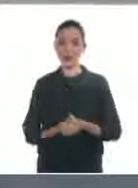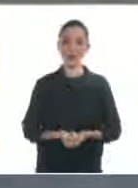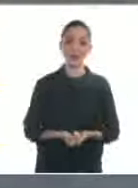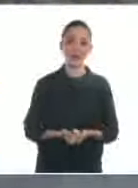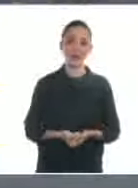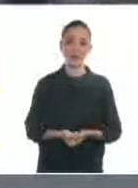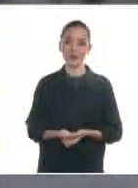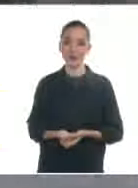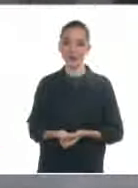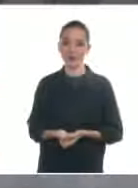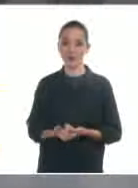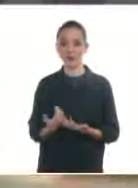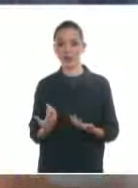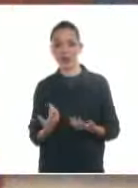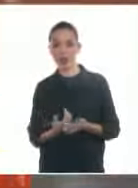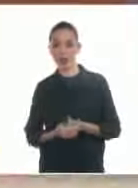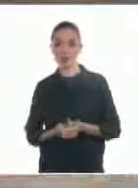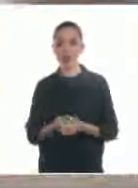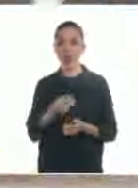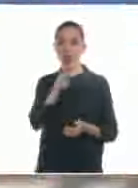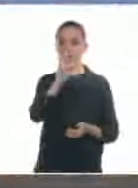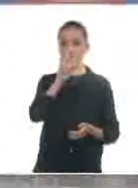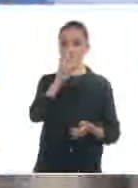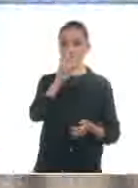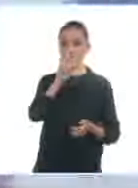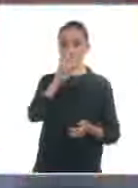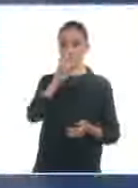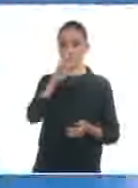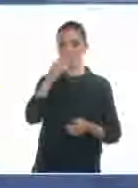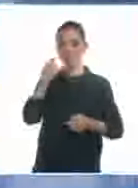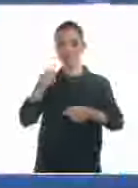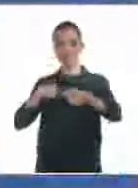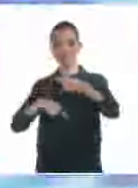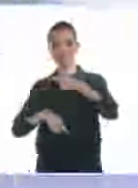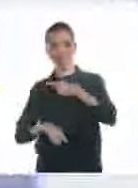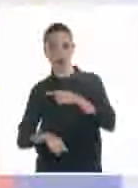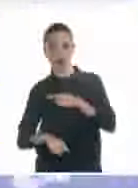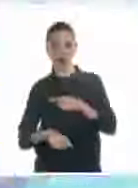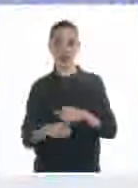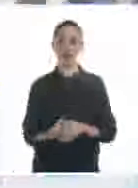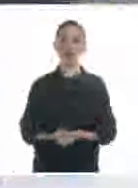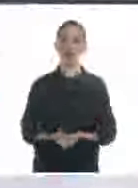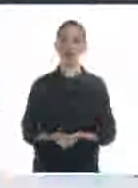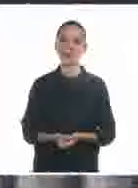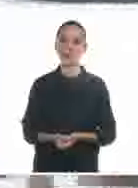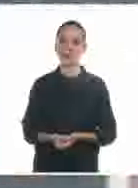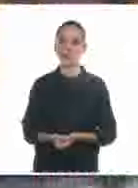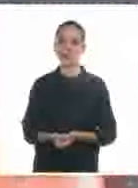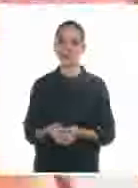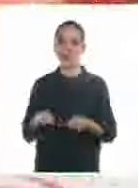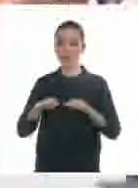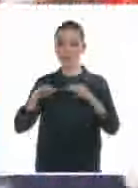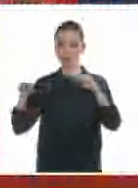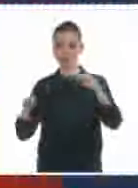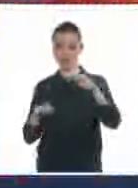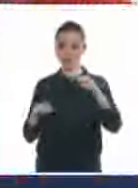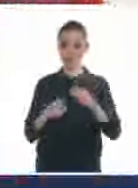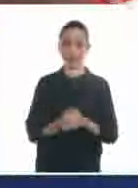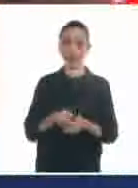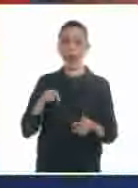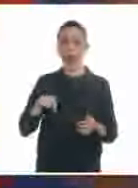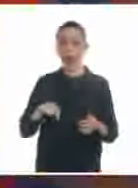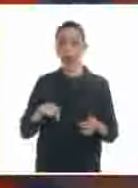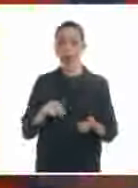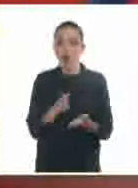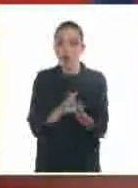por debajo de su mejor marca, concretó otros 3 sobre los 55 para confirmar que va en camino a lograr su mejor forma óptima.